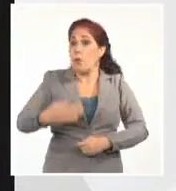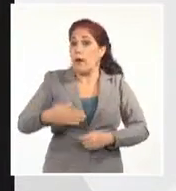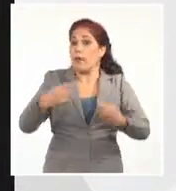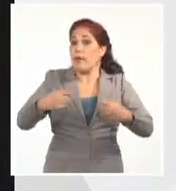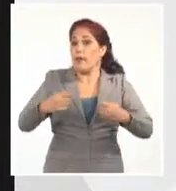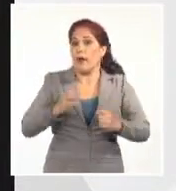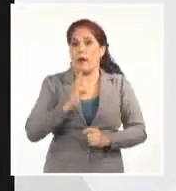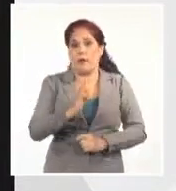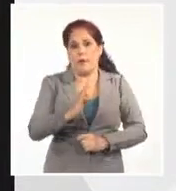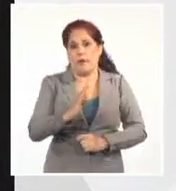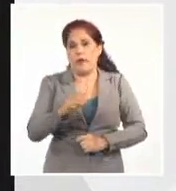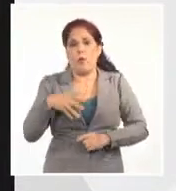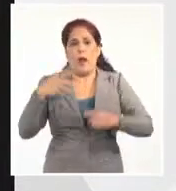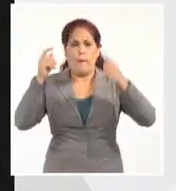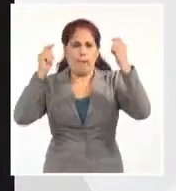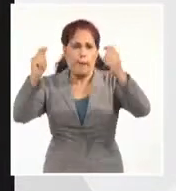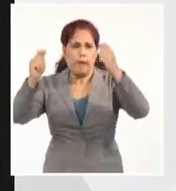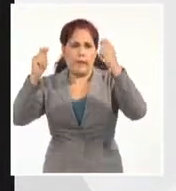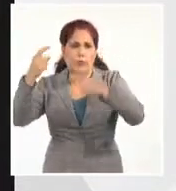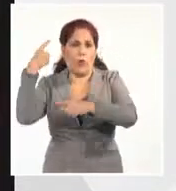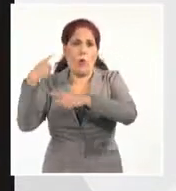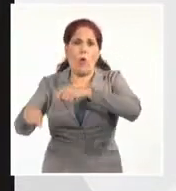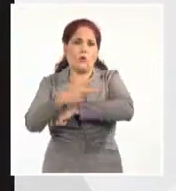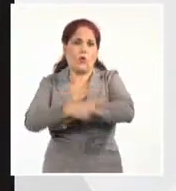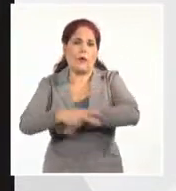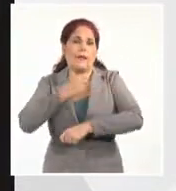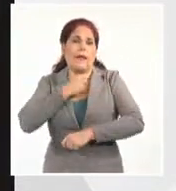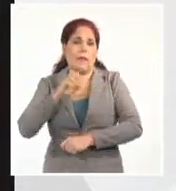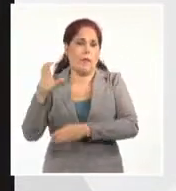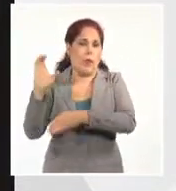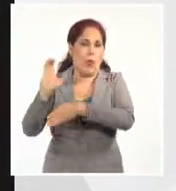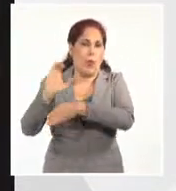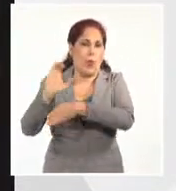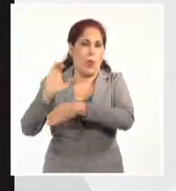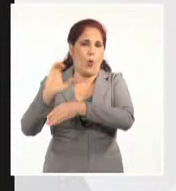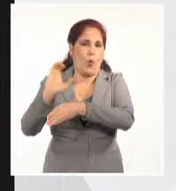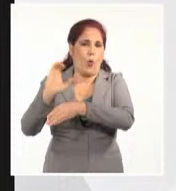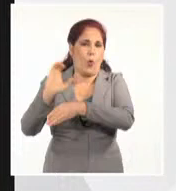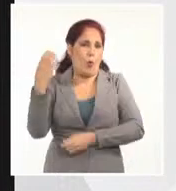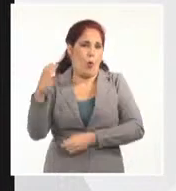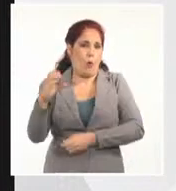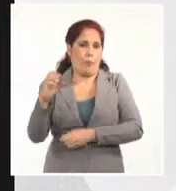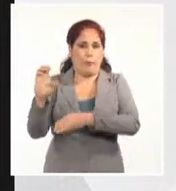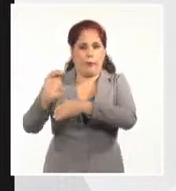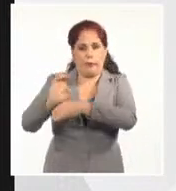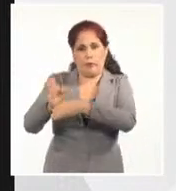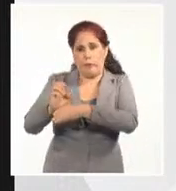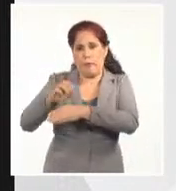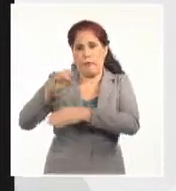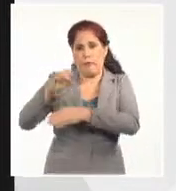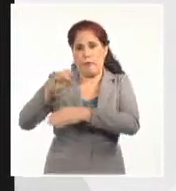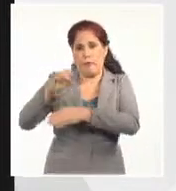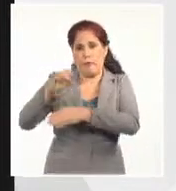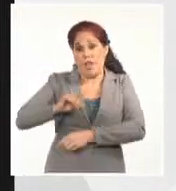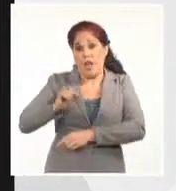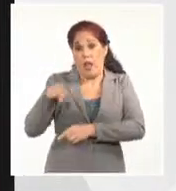por ejemplo, con las manifestaciones de Colombia, de Chile, donde las Fuerzas